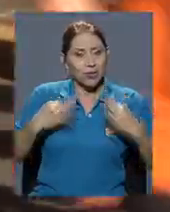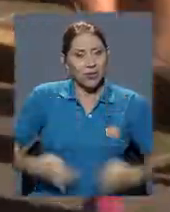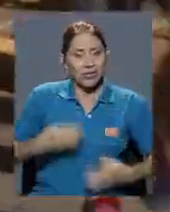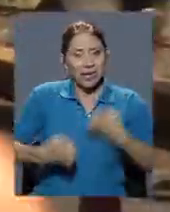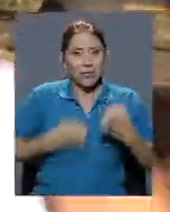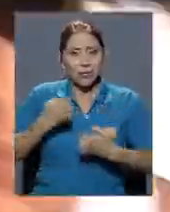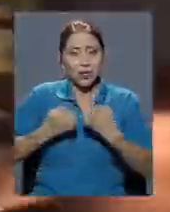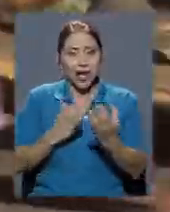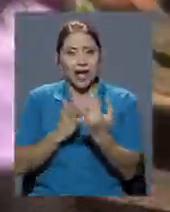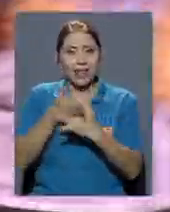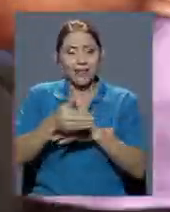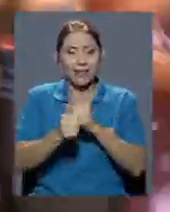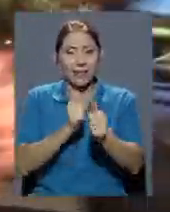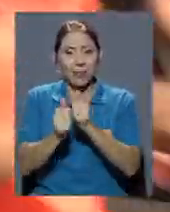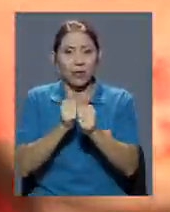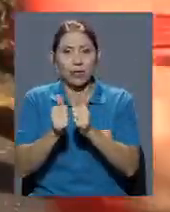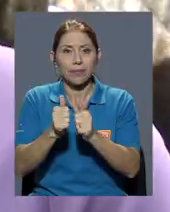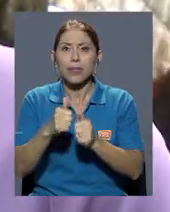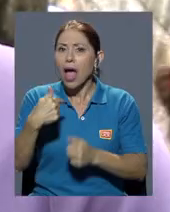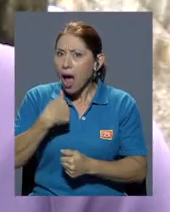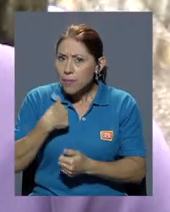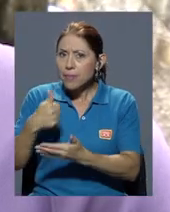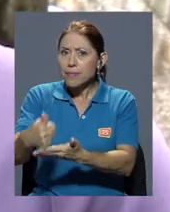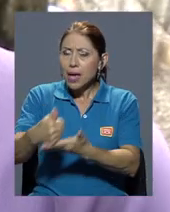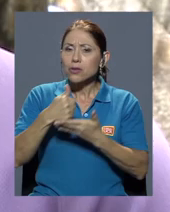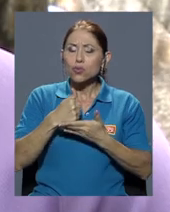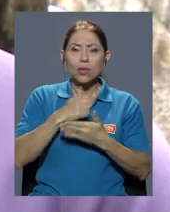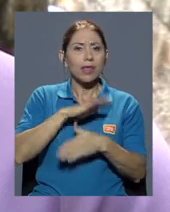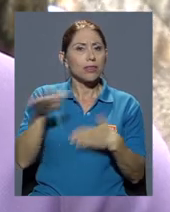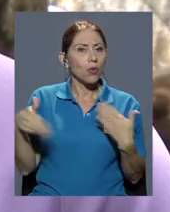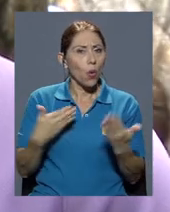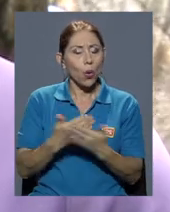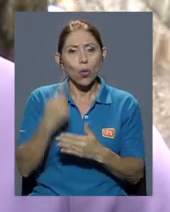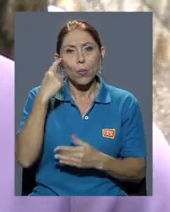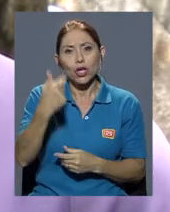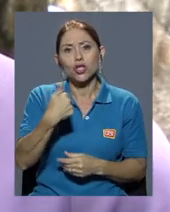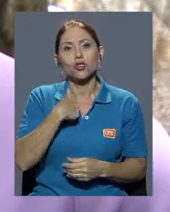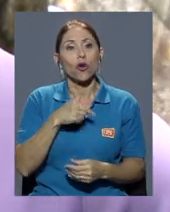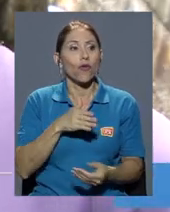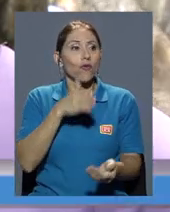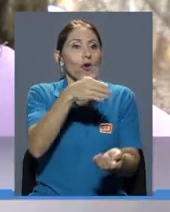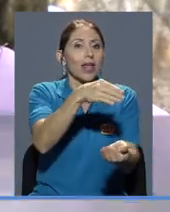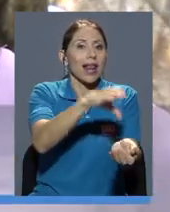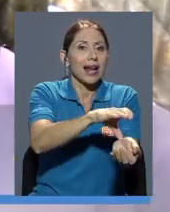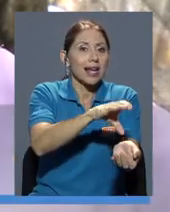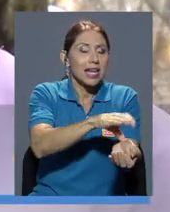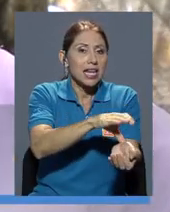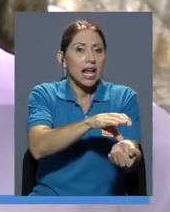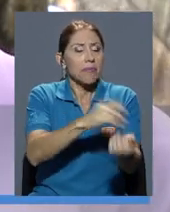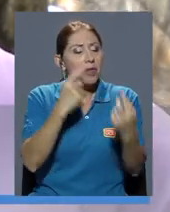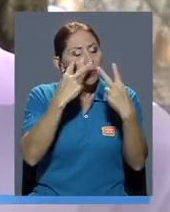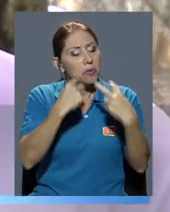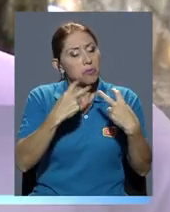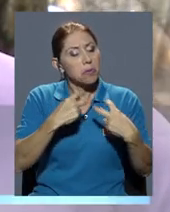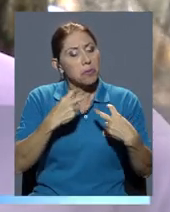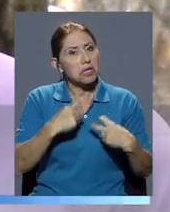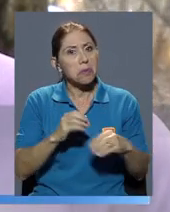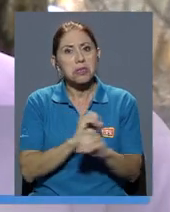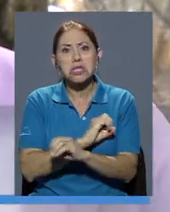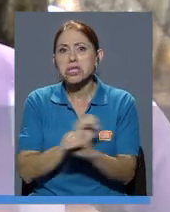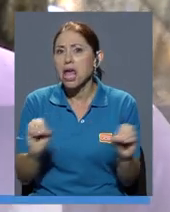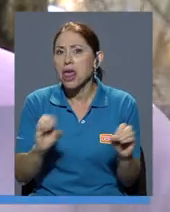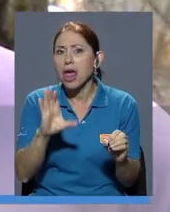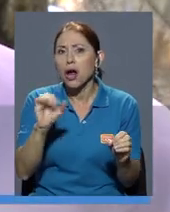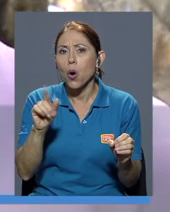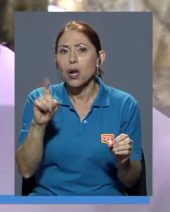deporte. A mí me ayuda en todo, porque yo voy a la clínica y en los exámenes ni colesterol,